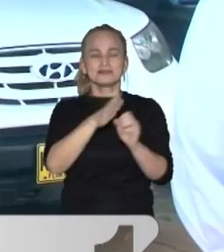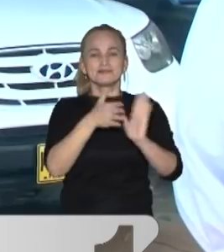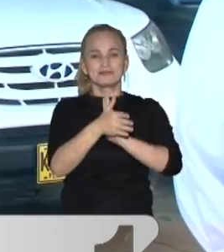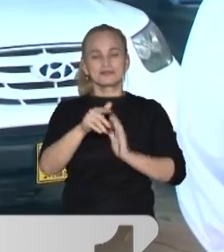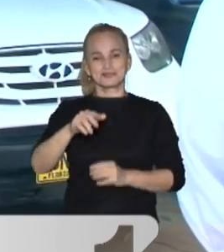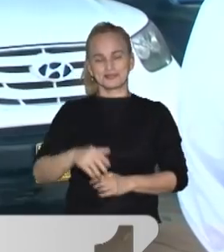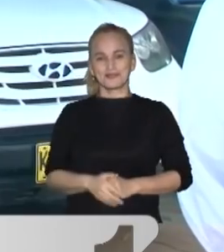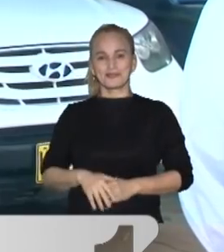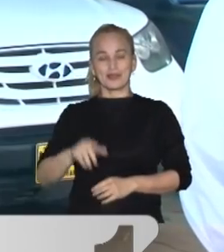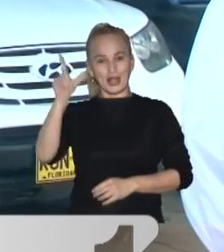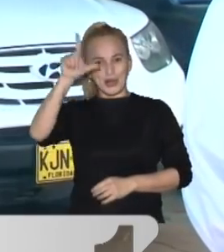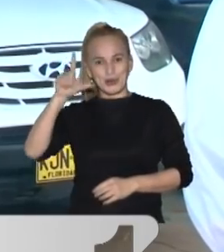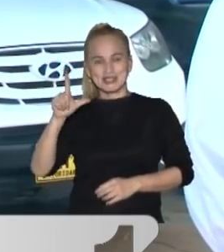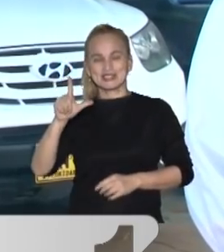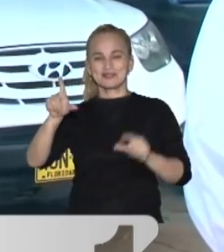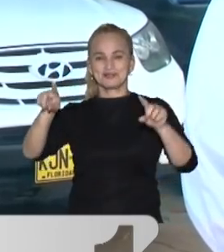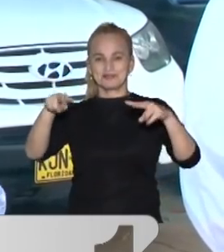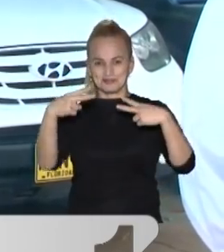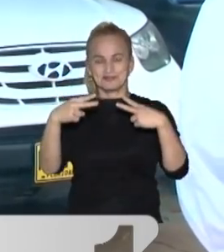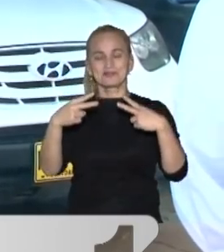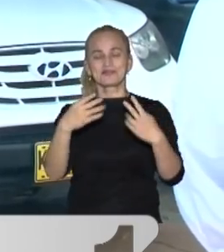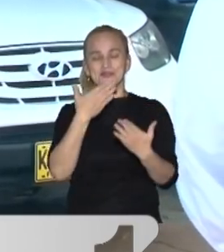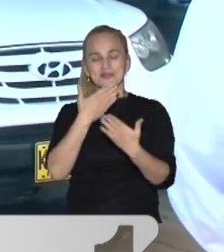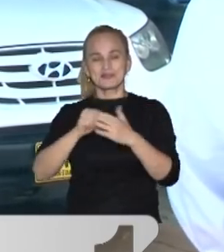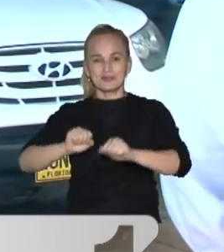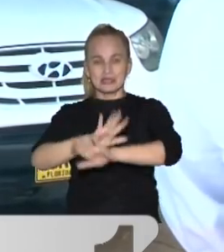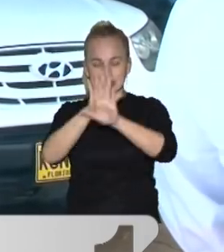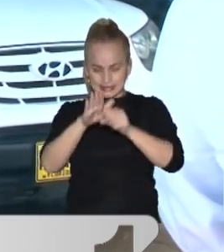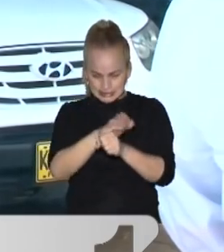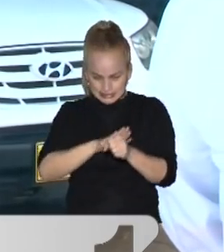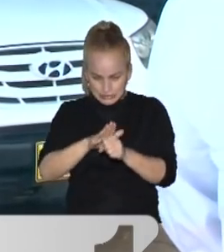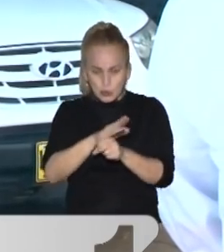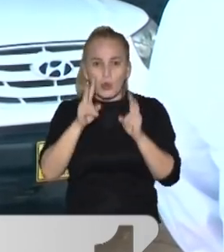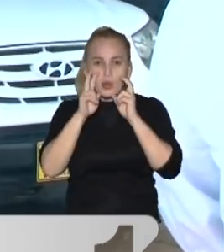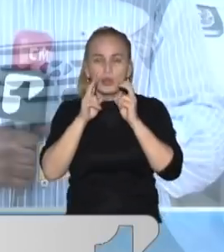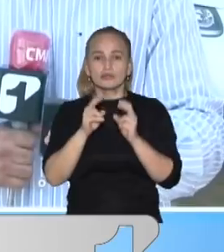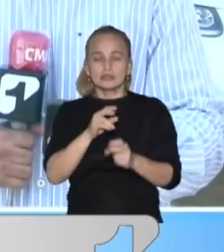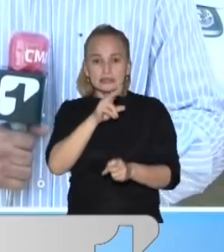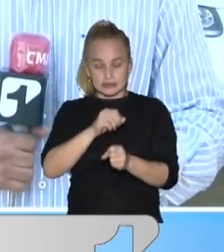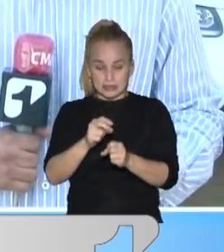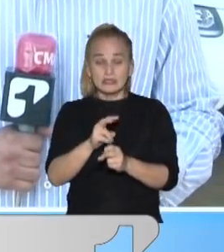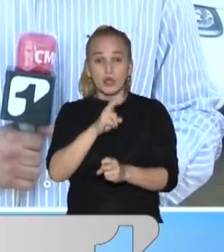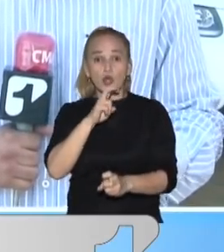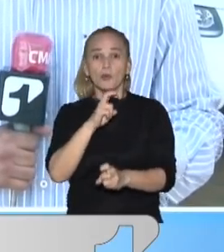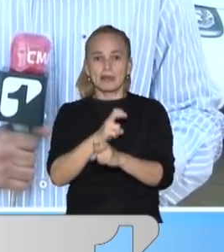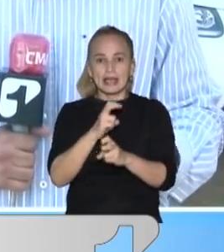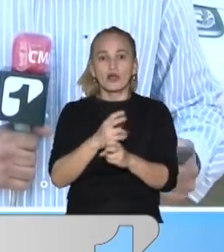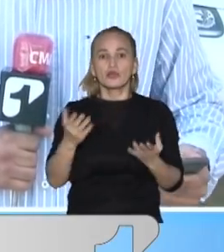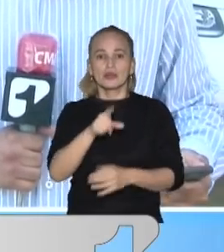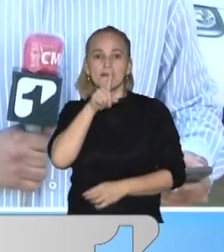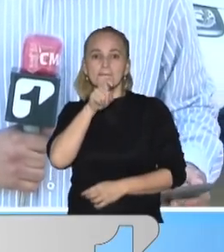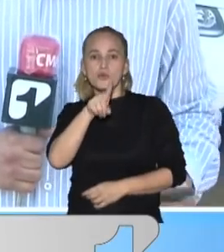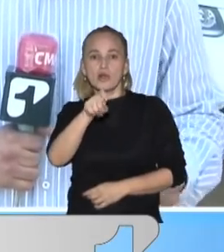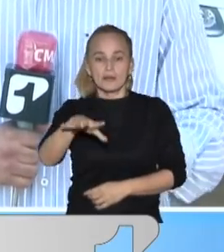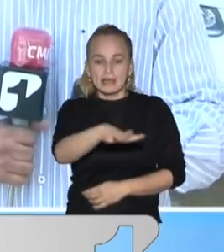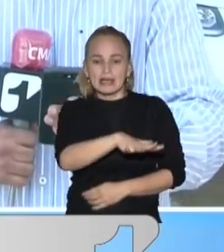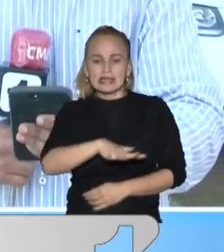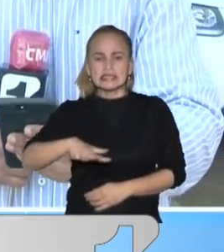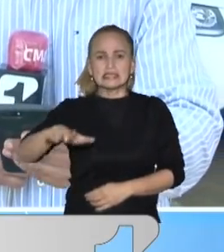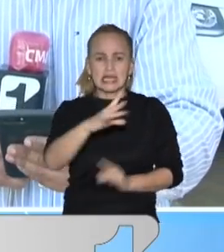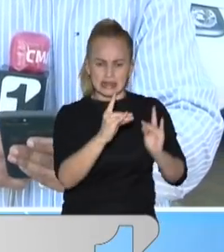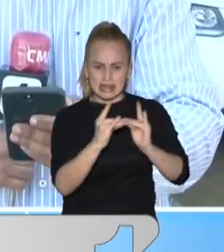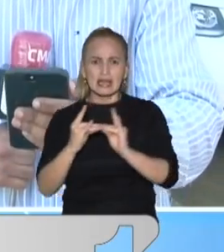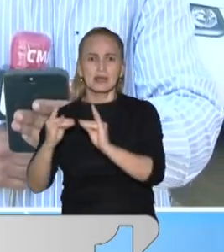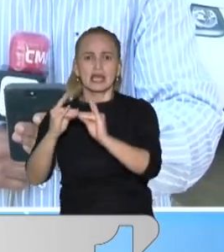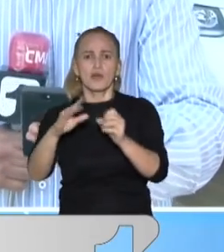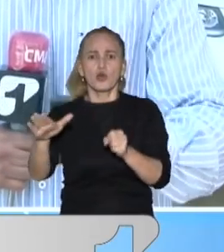Hola Luisa y televidentes, pues es preocupante la situación y ocupación de camas UCI en el área metropolitana de Bucaramanga. En